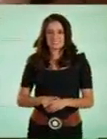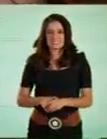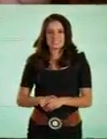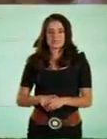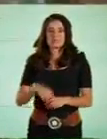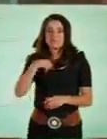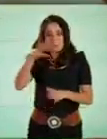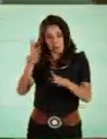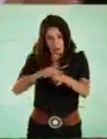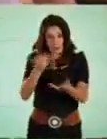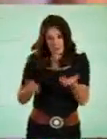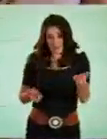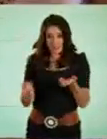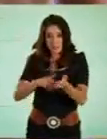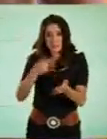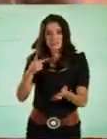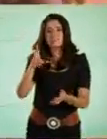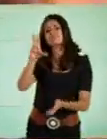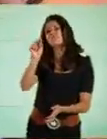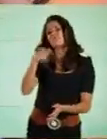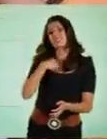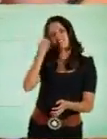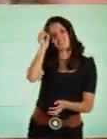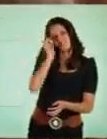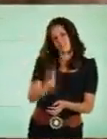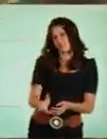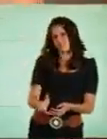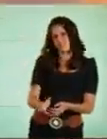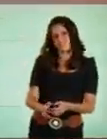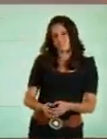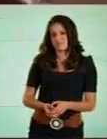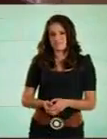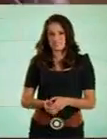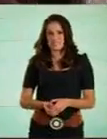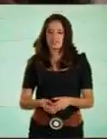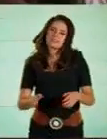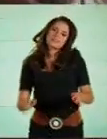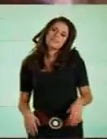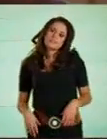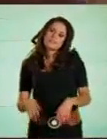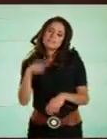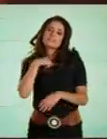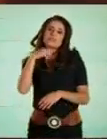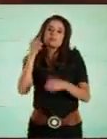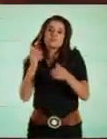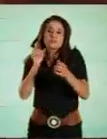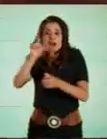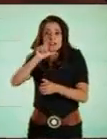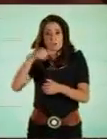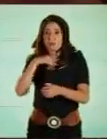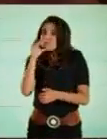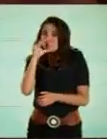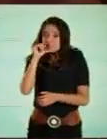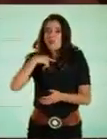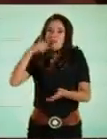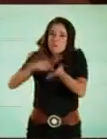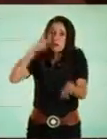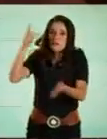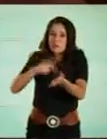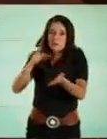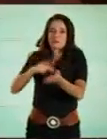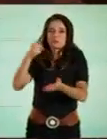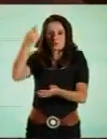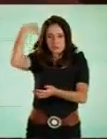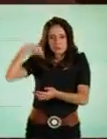Entonces, ¿practicamos otra vez el paso? No, tengo flojera. Cuando algo no me sale, repito muchas veces en voz